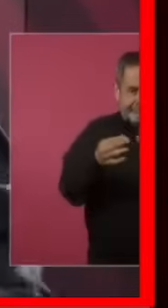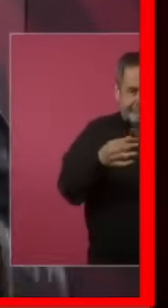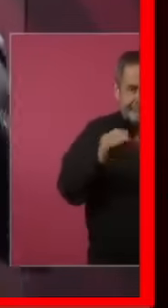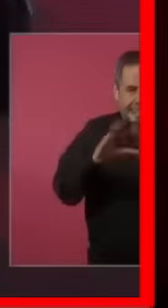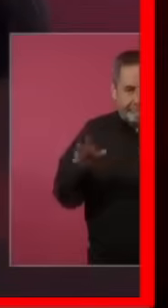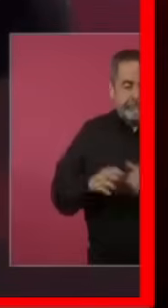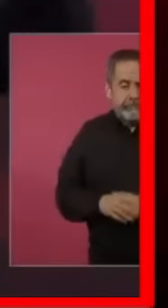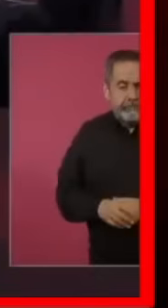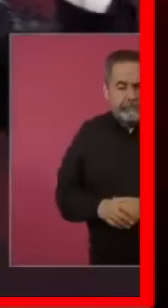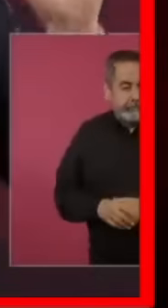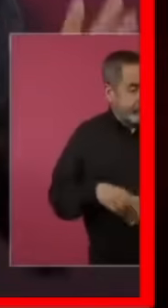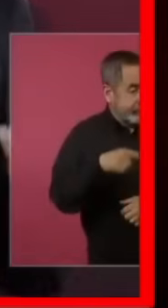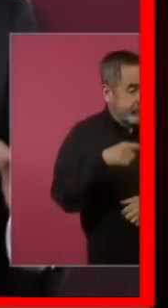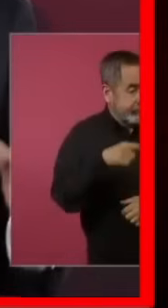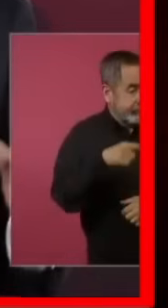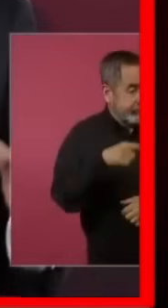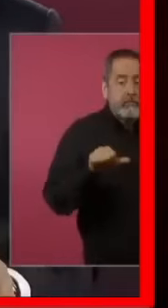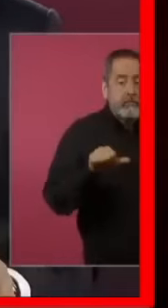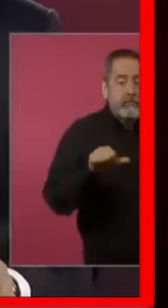Son 11 ministros